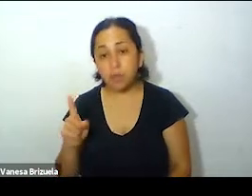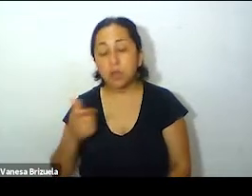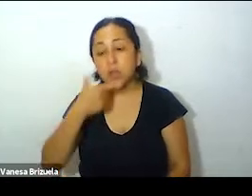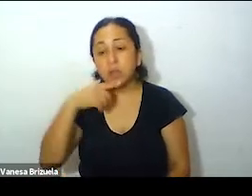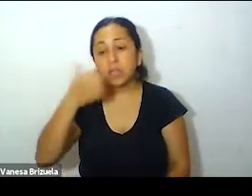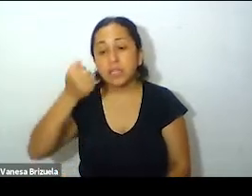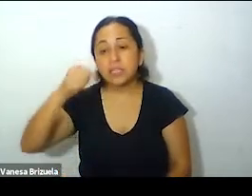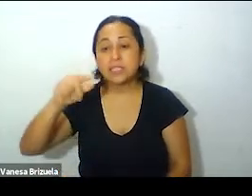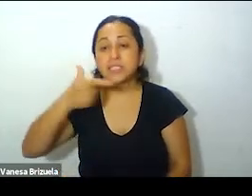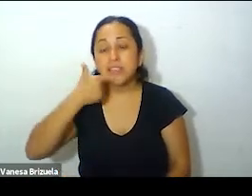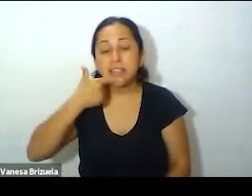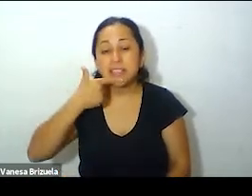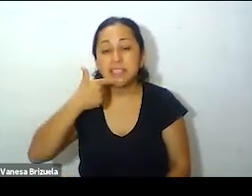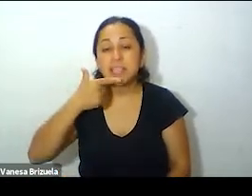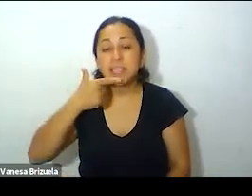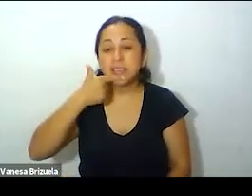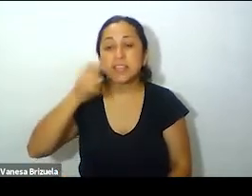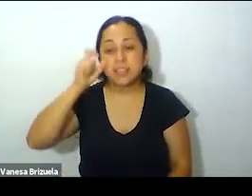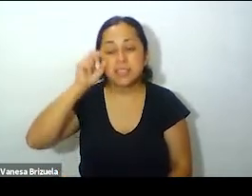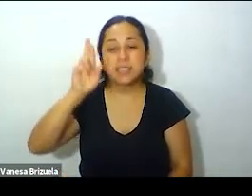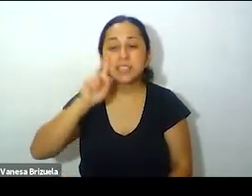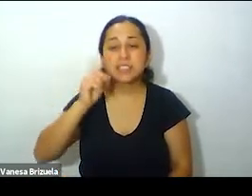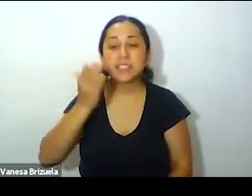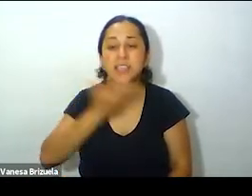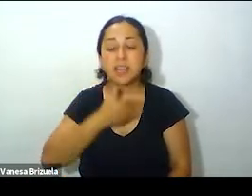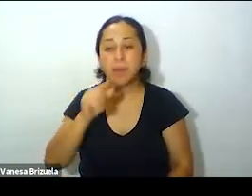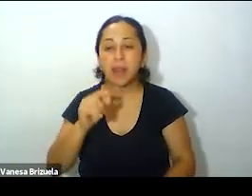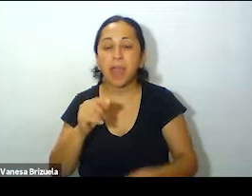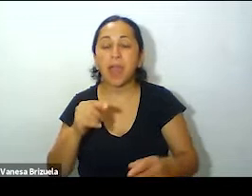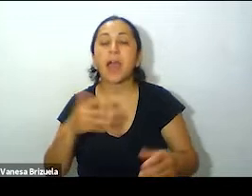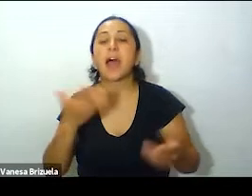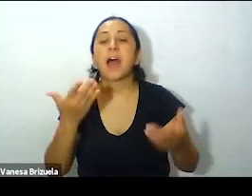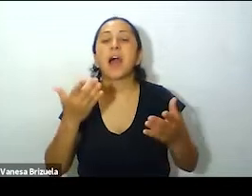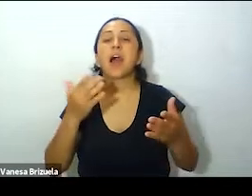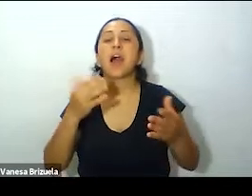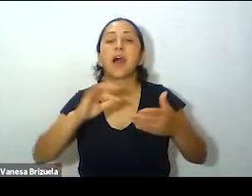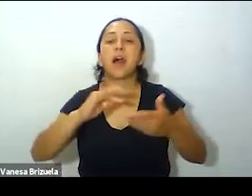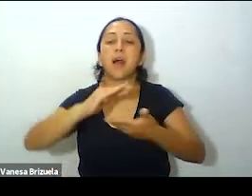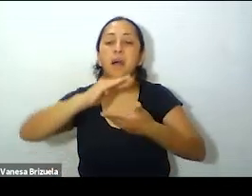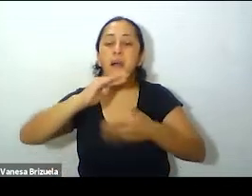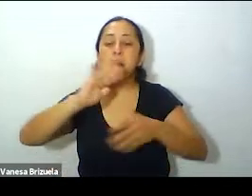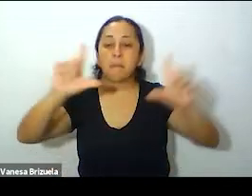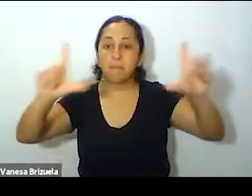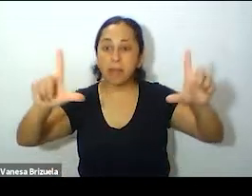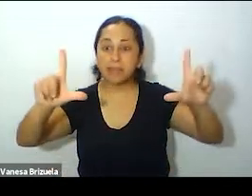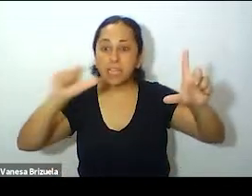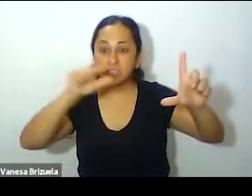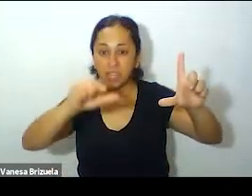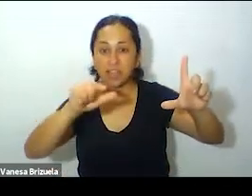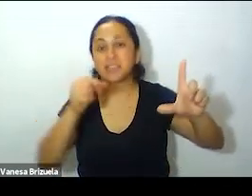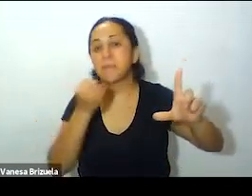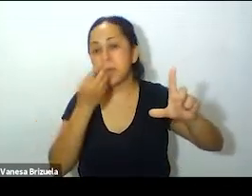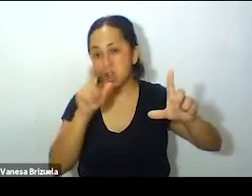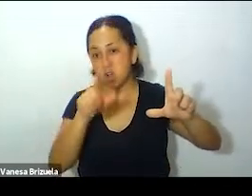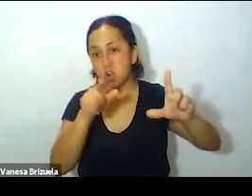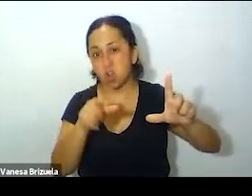En cambio, las sans serif son más recomendadas para pantalla, ¿sí? Porque en la pantalla no es necesario que